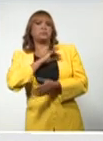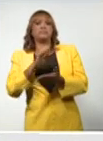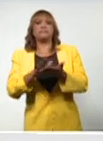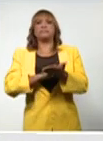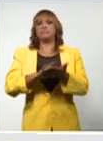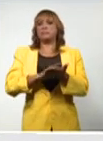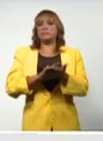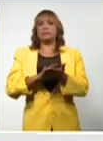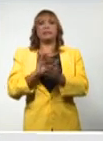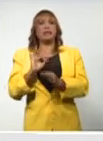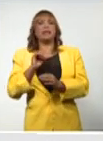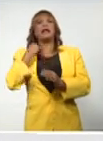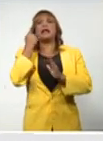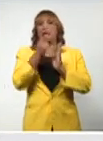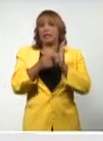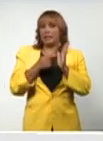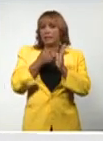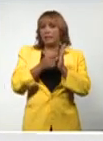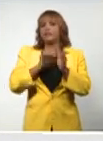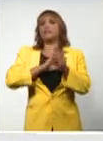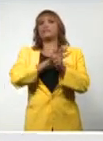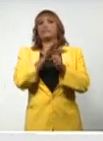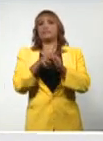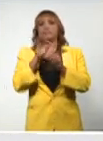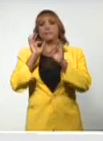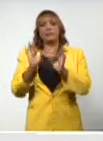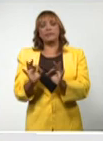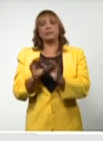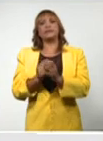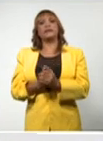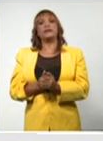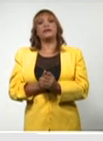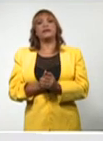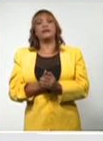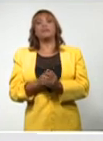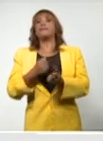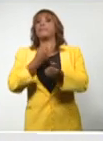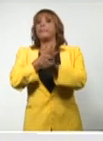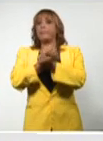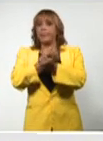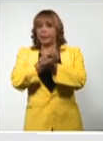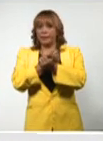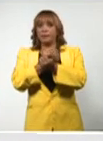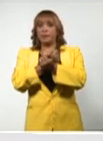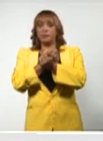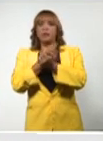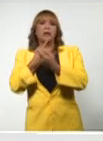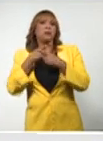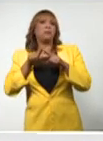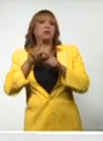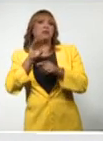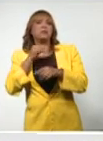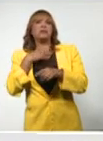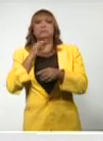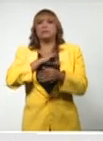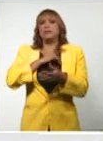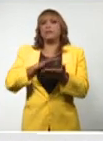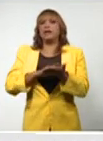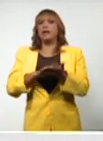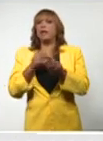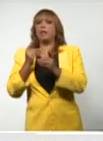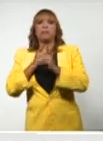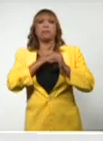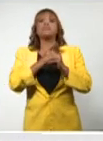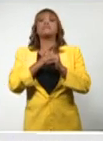asintomáticos, característica de la enfermedad, característica muy peligrosa, porque usted dirá, bueno, estaba asintomático, no transmite, pero es que